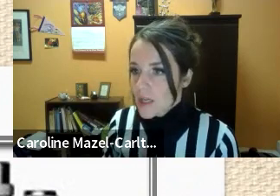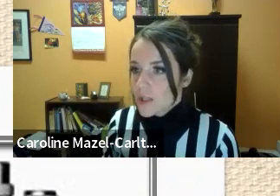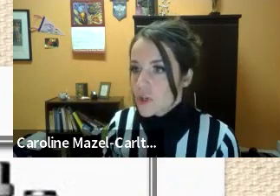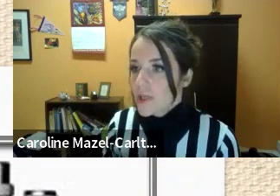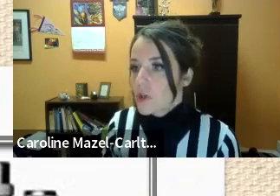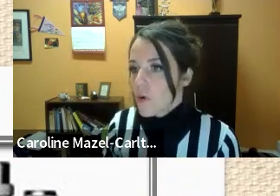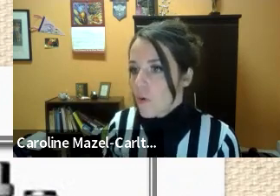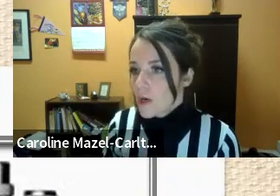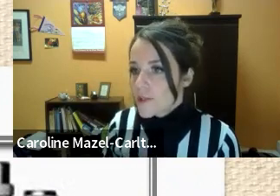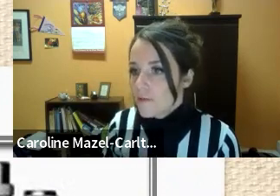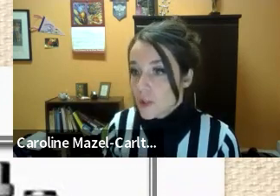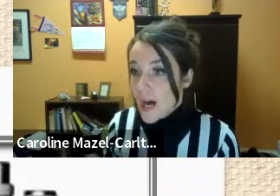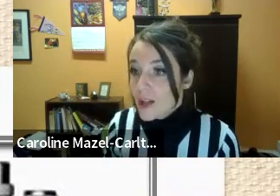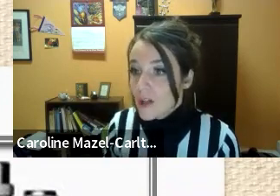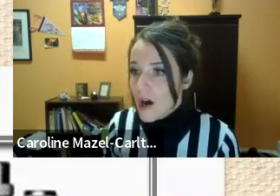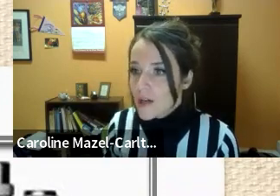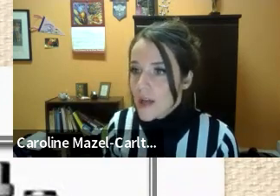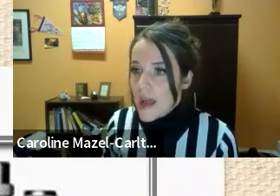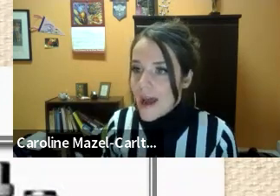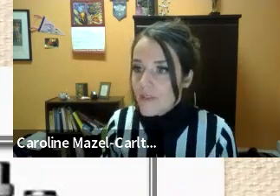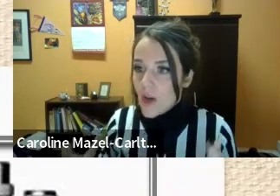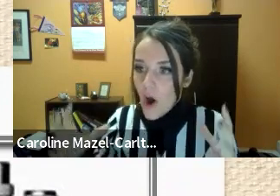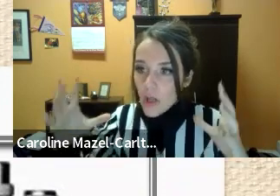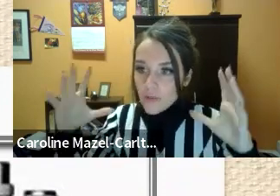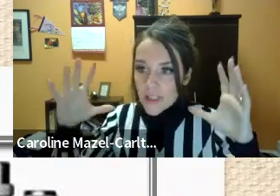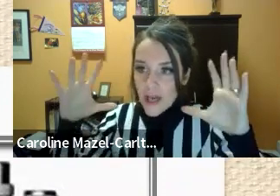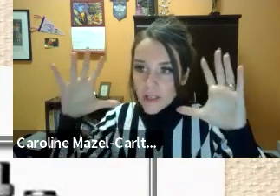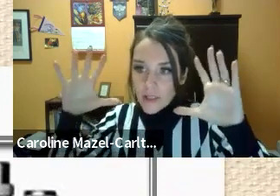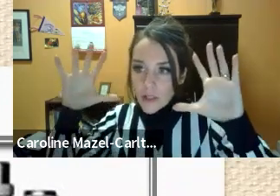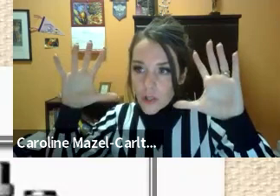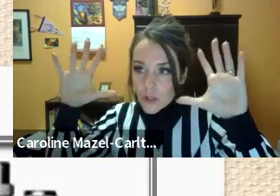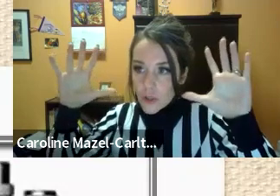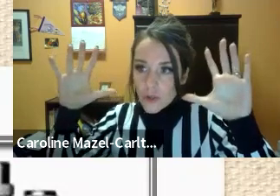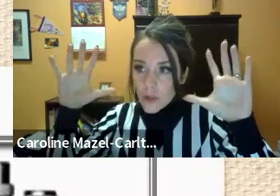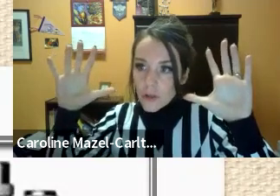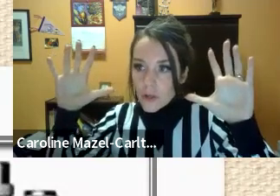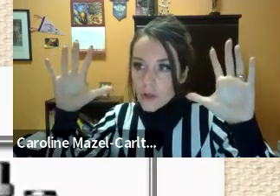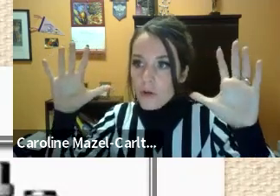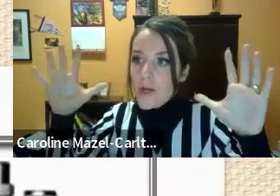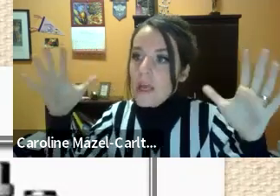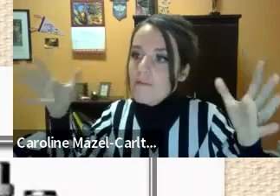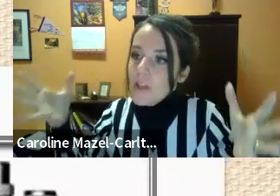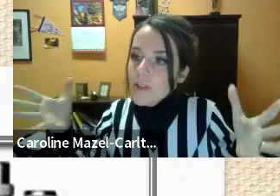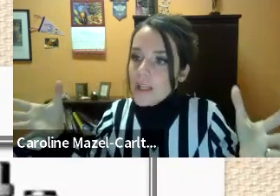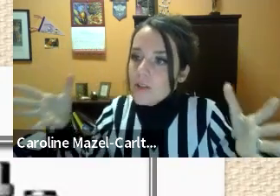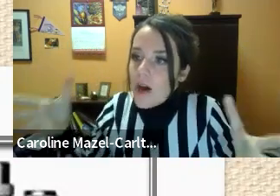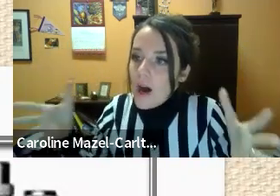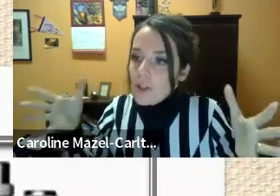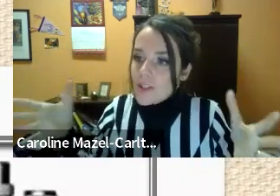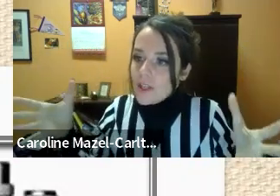quisiera estar muerto, y decimos algo así y de repente